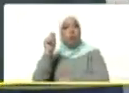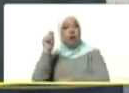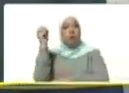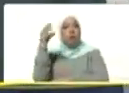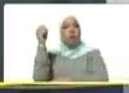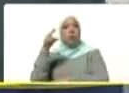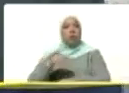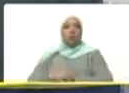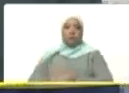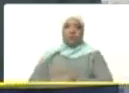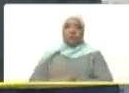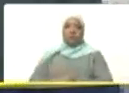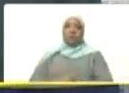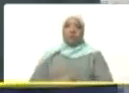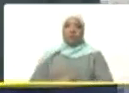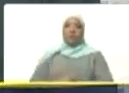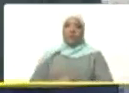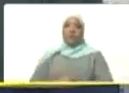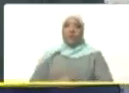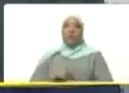de esta asamblea